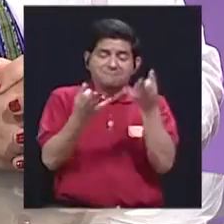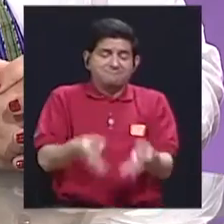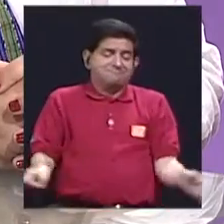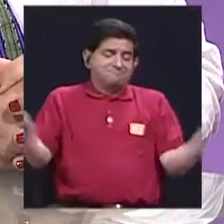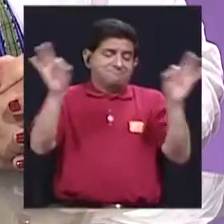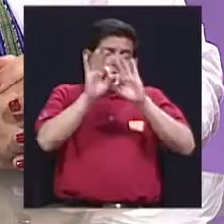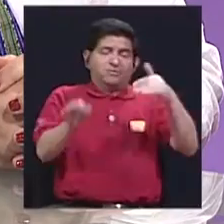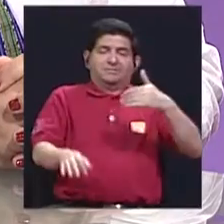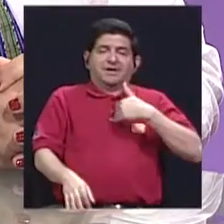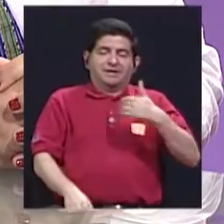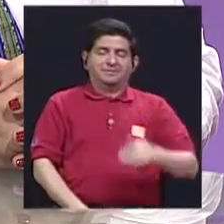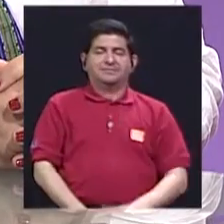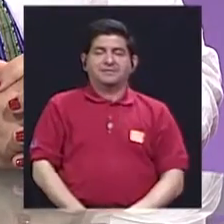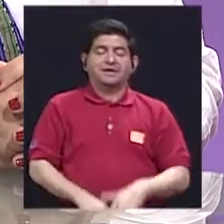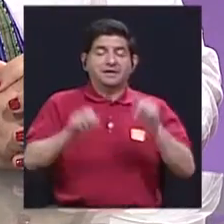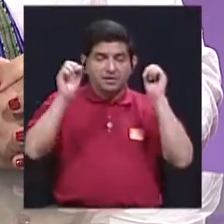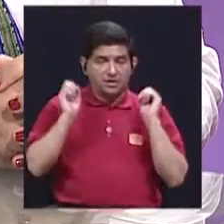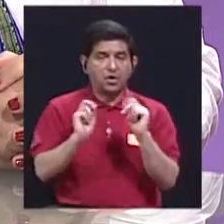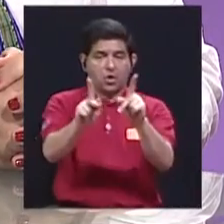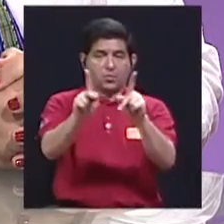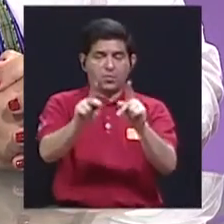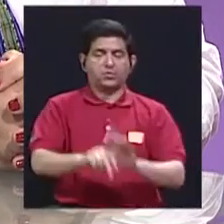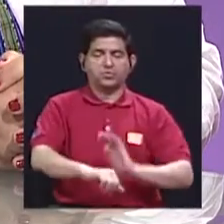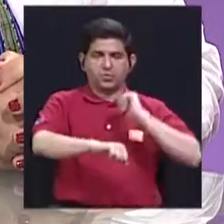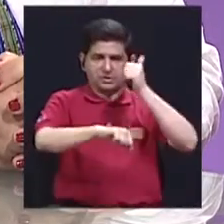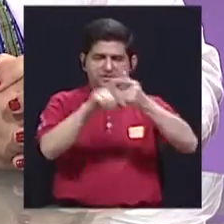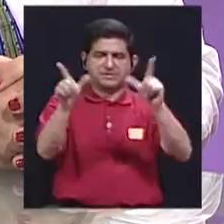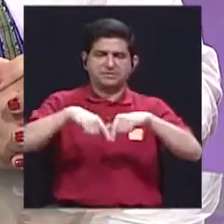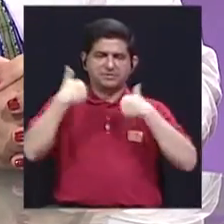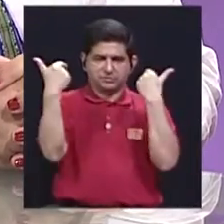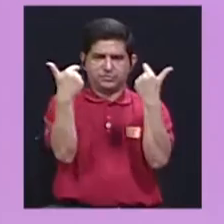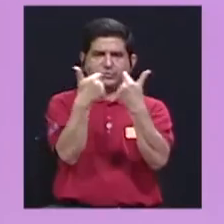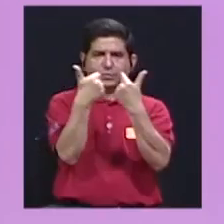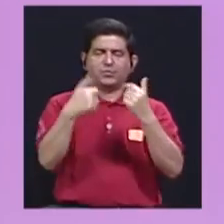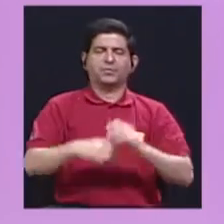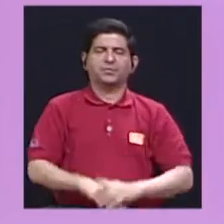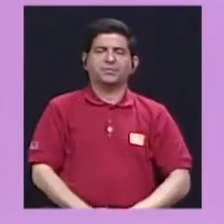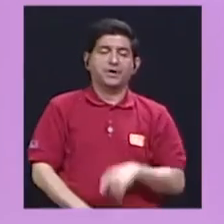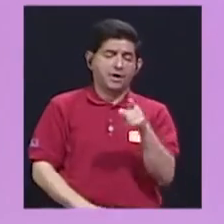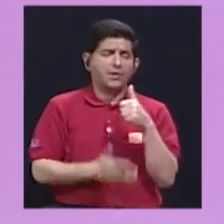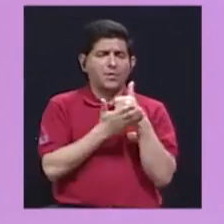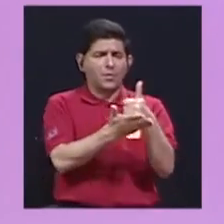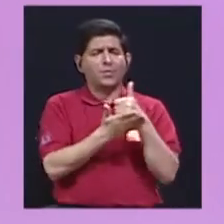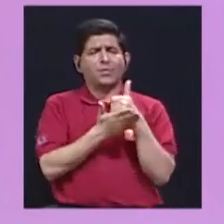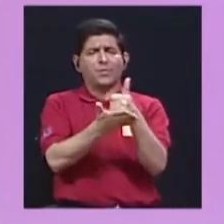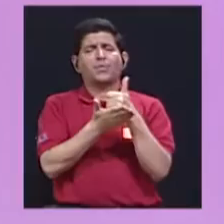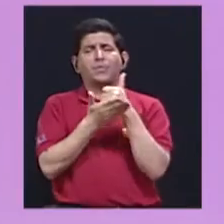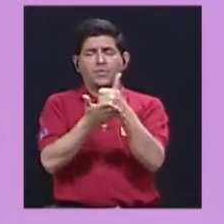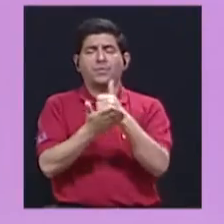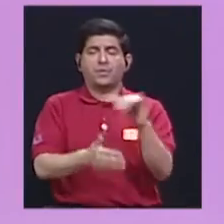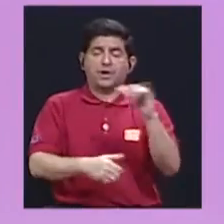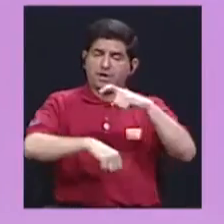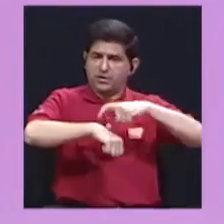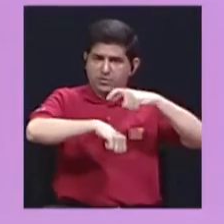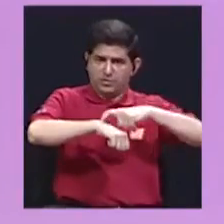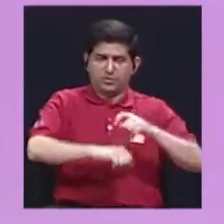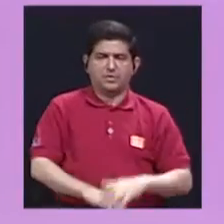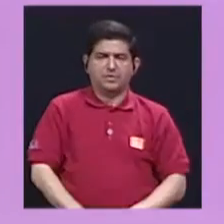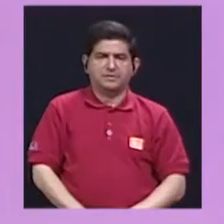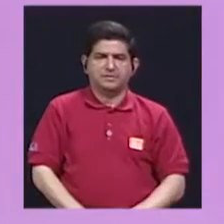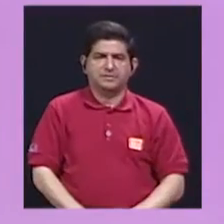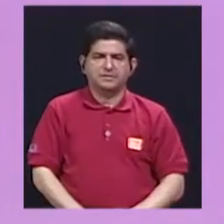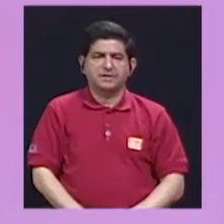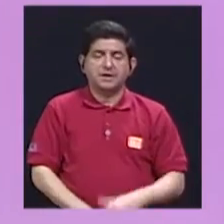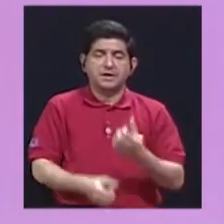recibimos y que nos dio la oportunidad de crear un grupo que está ayudando y que a la vez ya como